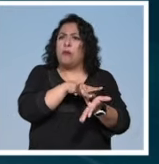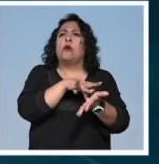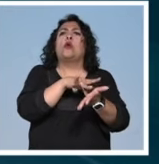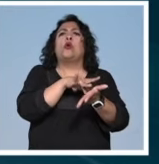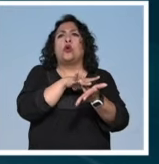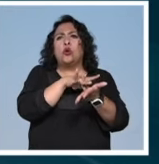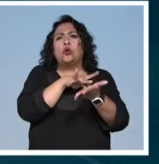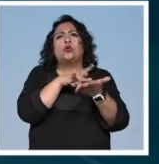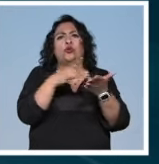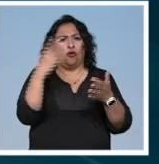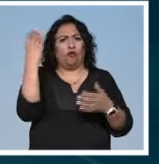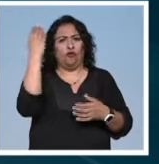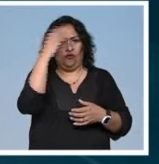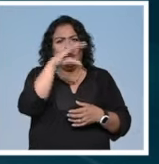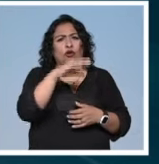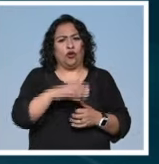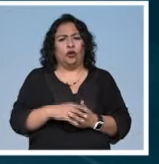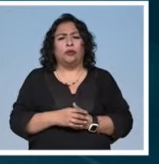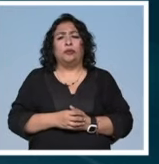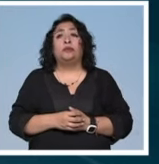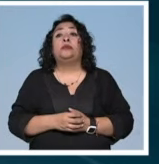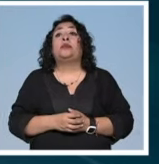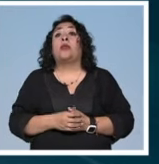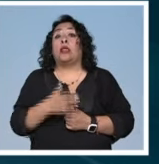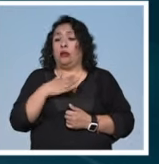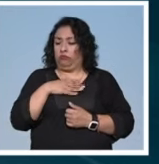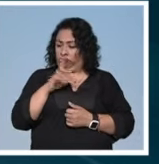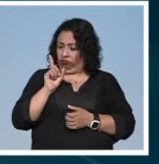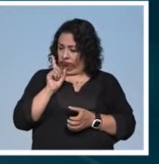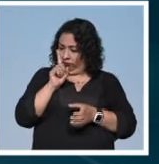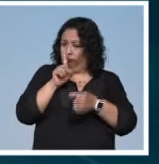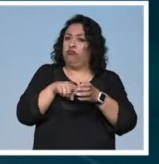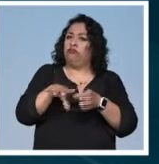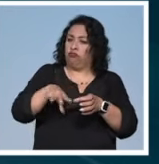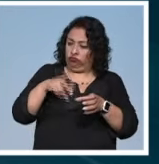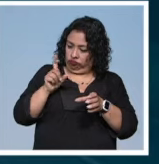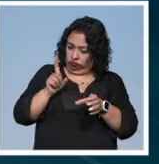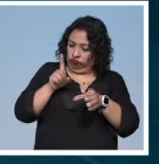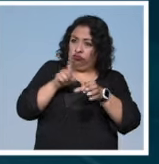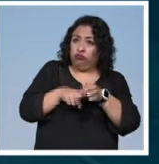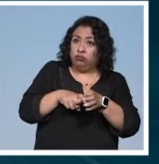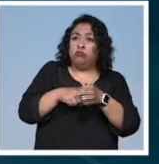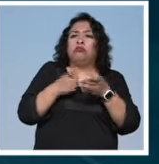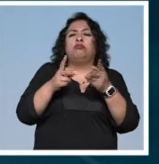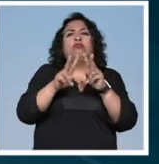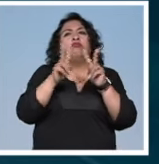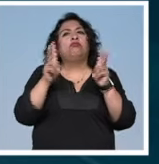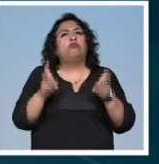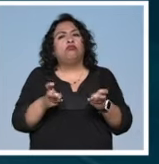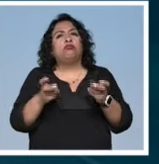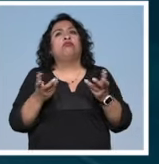la fotografía. Nosotros nos sumamos a ese esfuerzo con los temas